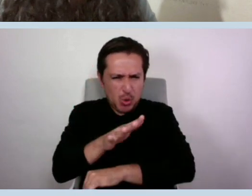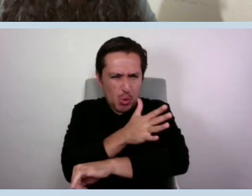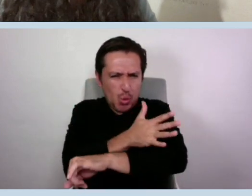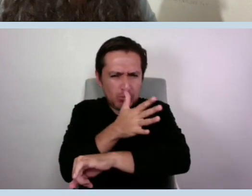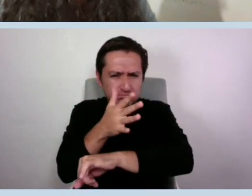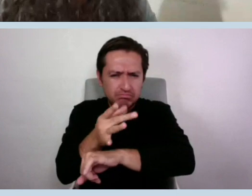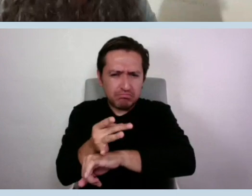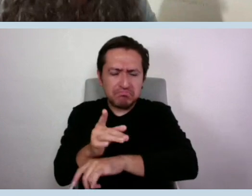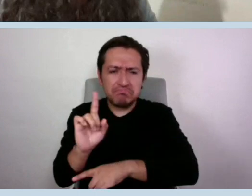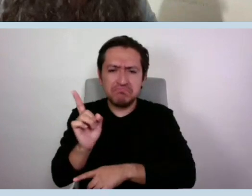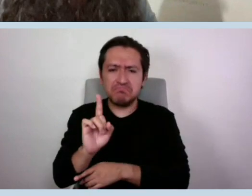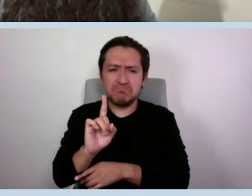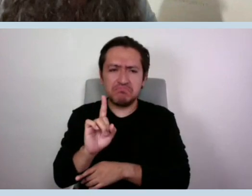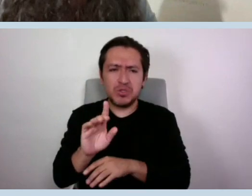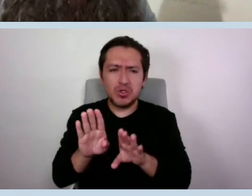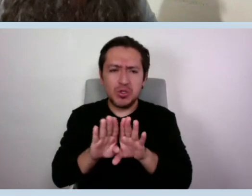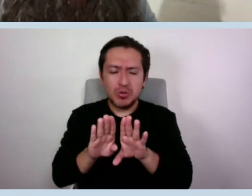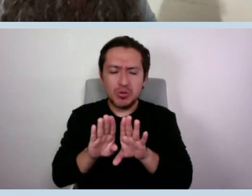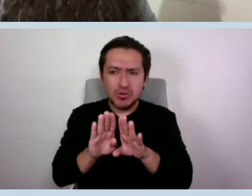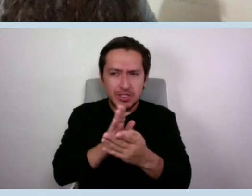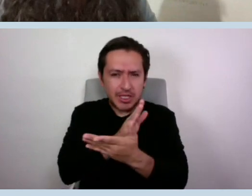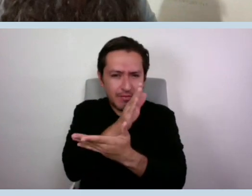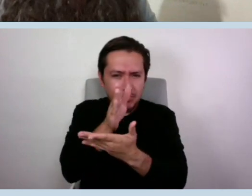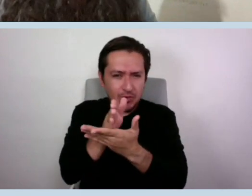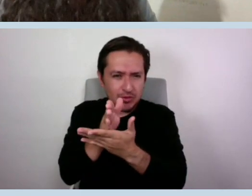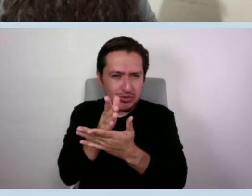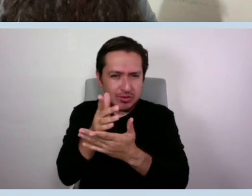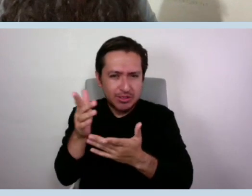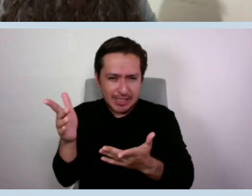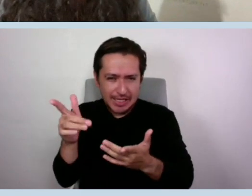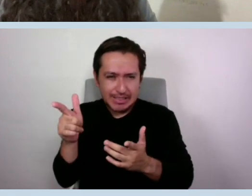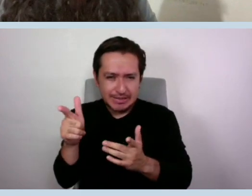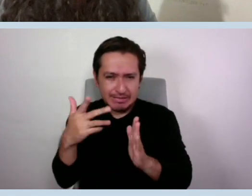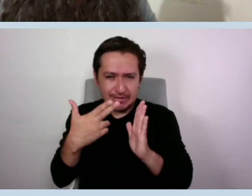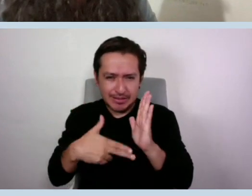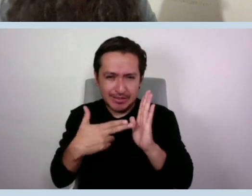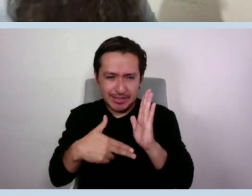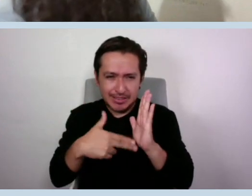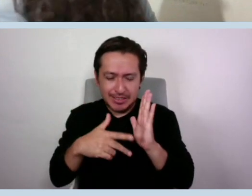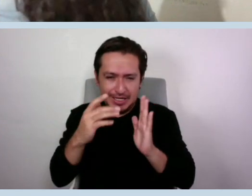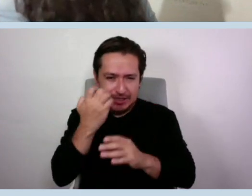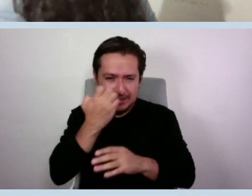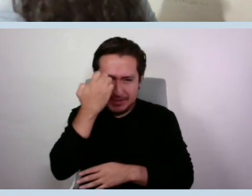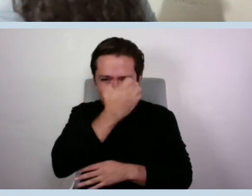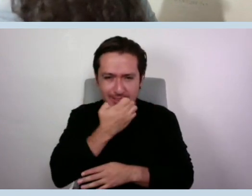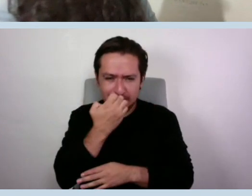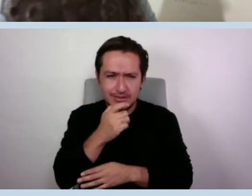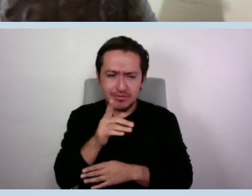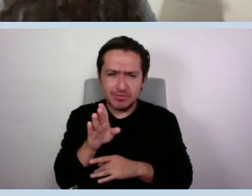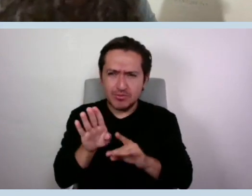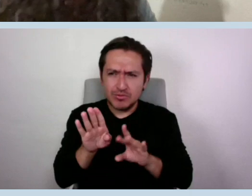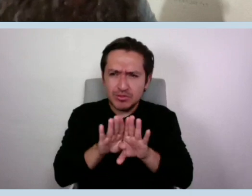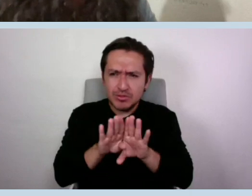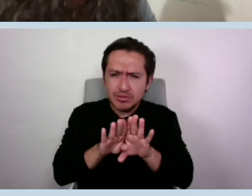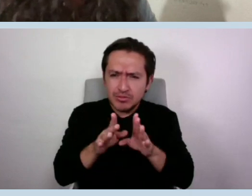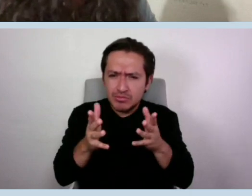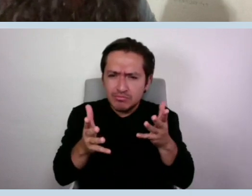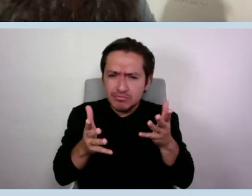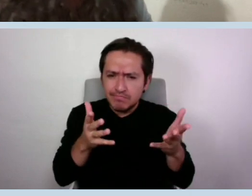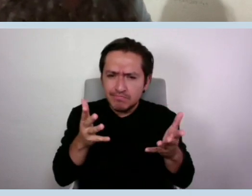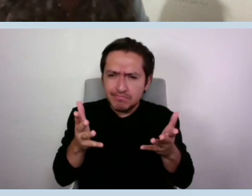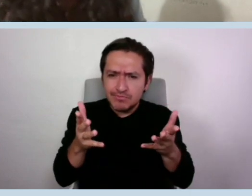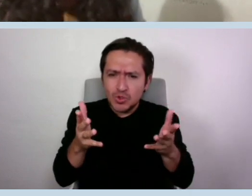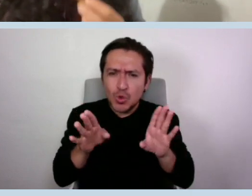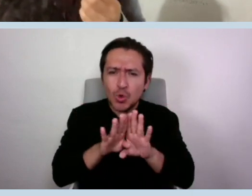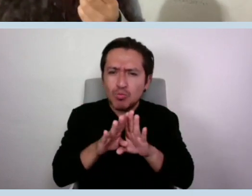llegamos al tica y de repente es como pues Vamos a ponernos de acuerdo pero cómo nos ponemos de acuerdo no O